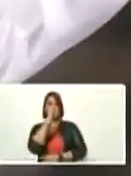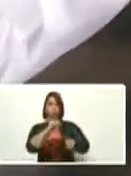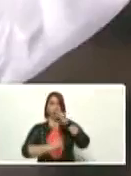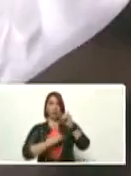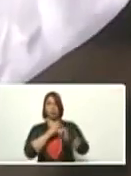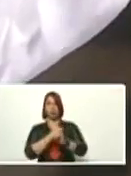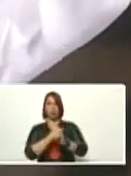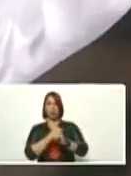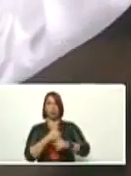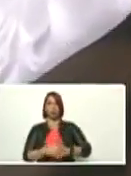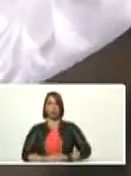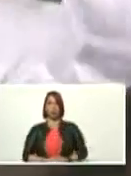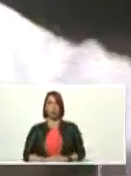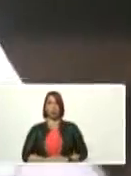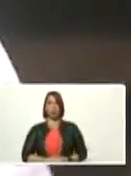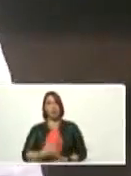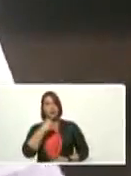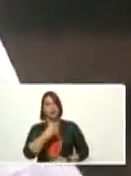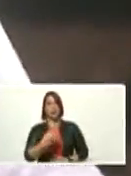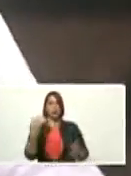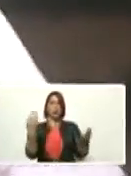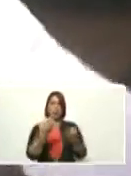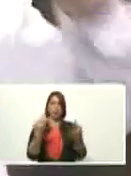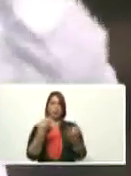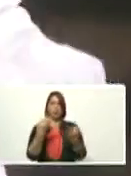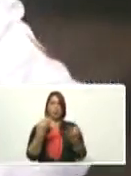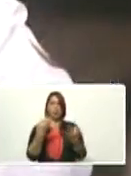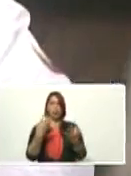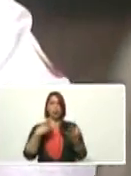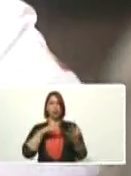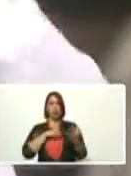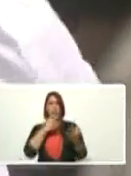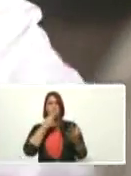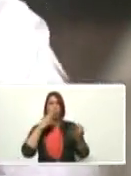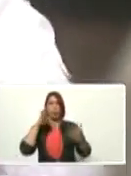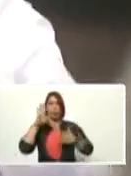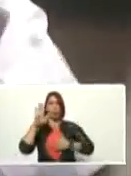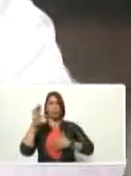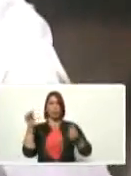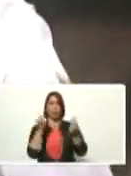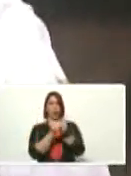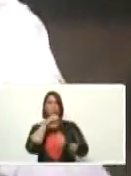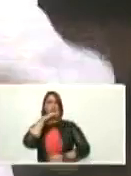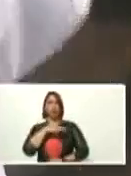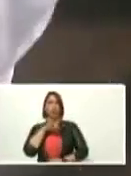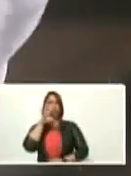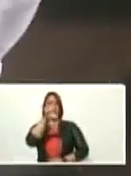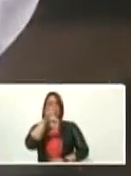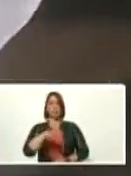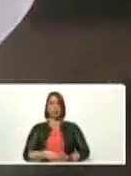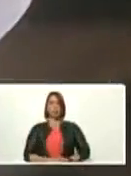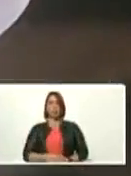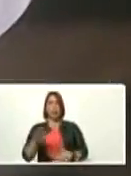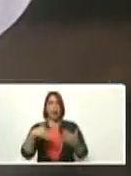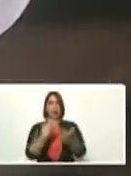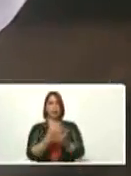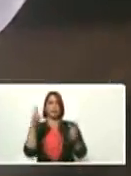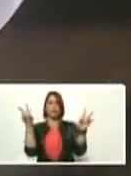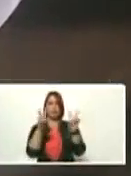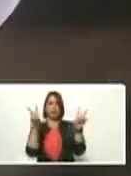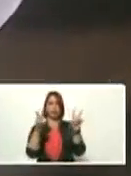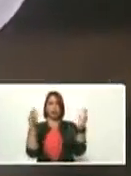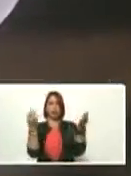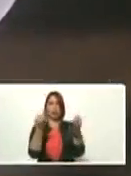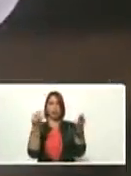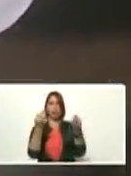Internacional. Les digo, como siempre, nuestro compromiso con la historia y con la patria. Hasta la victoria siempre.